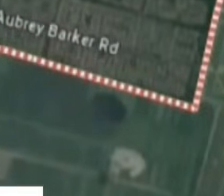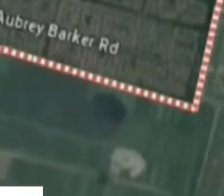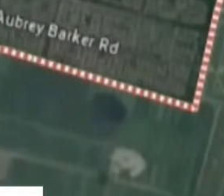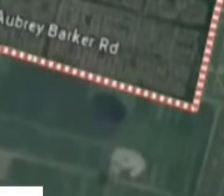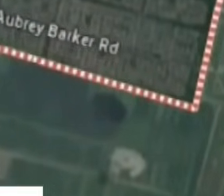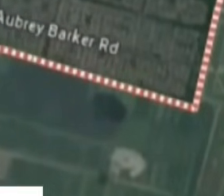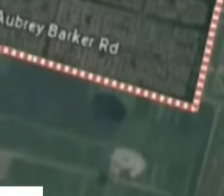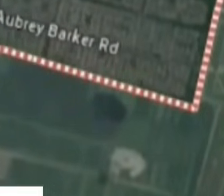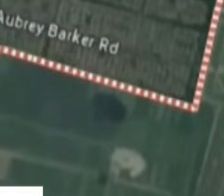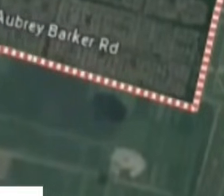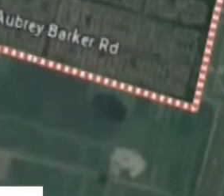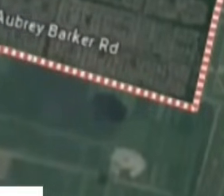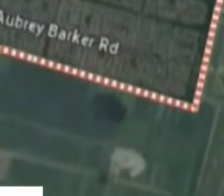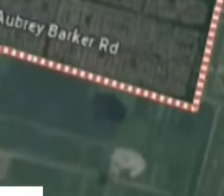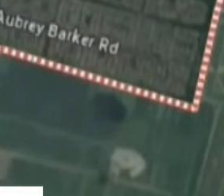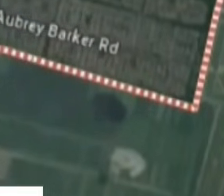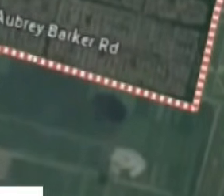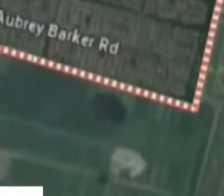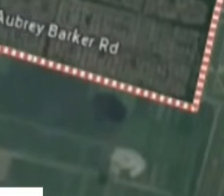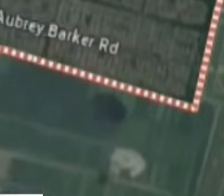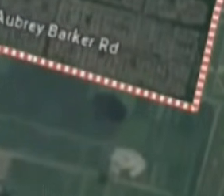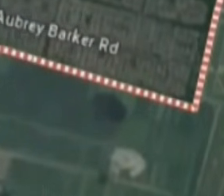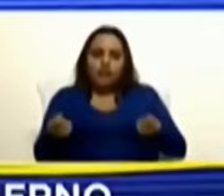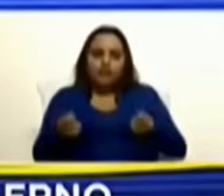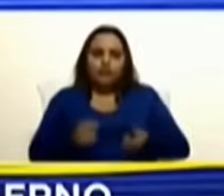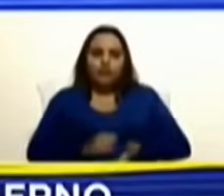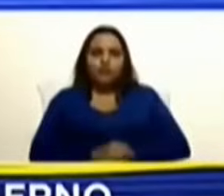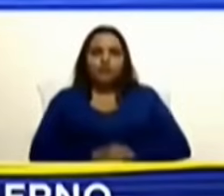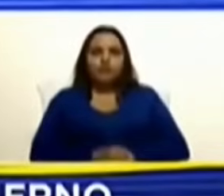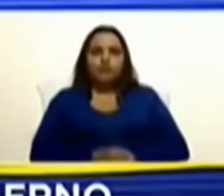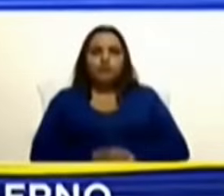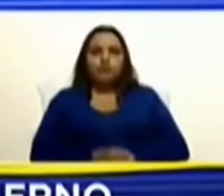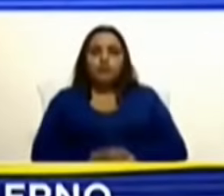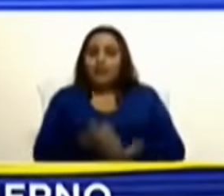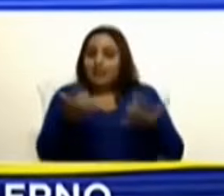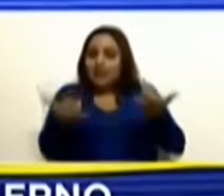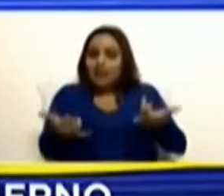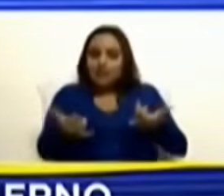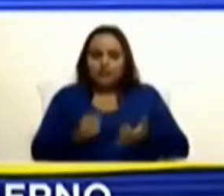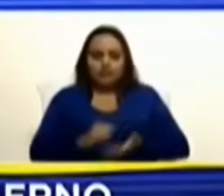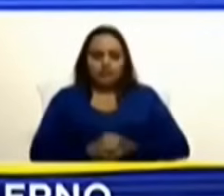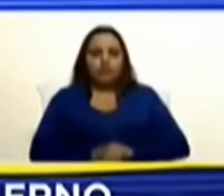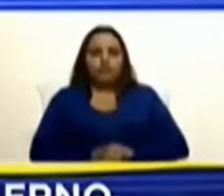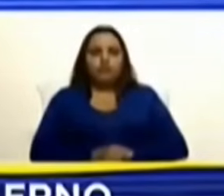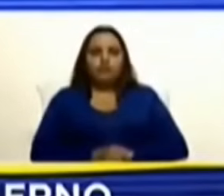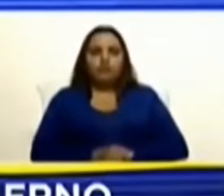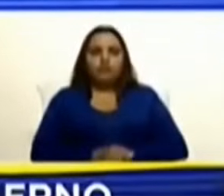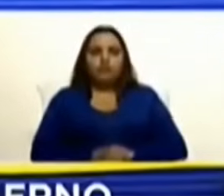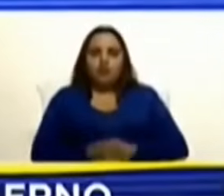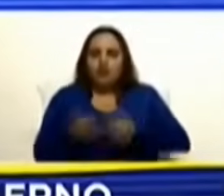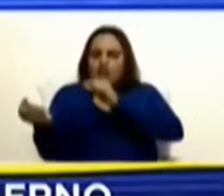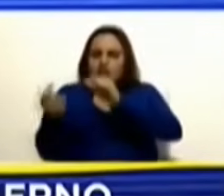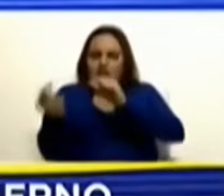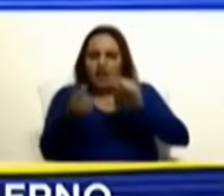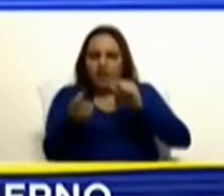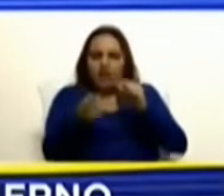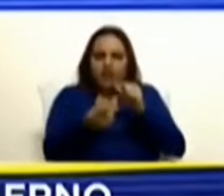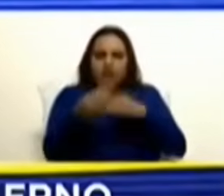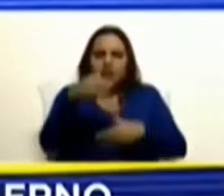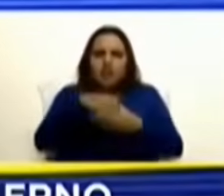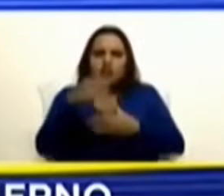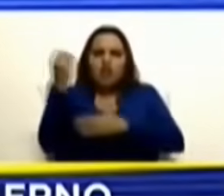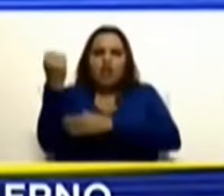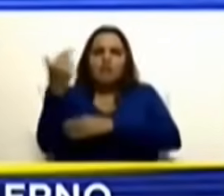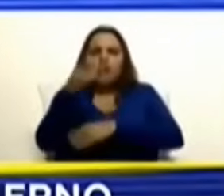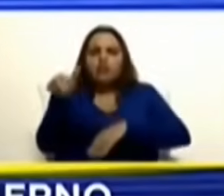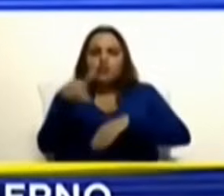licencias petroleras en la región controlada por Guyana. De inmediato, el debate en la Asamblea